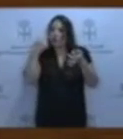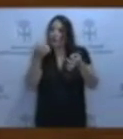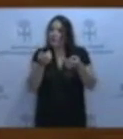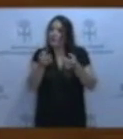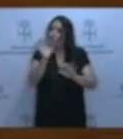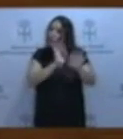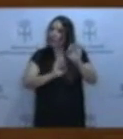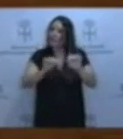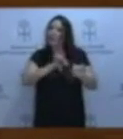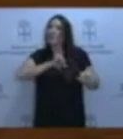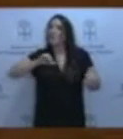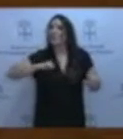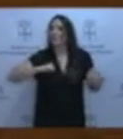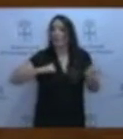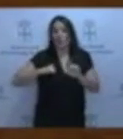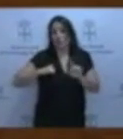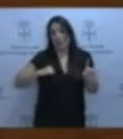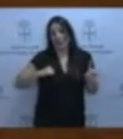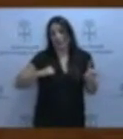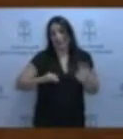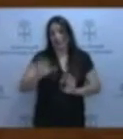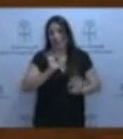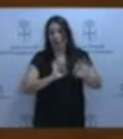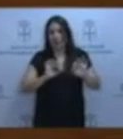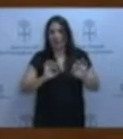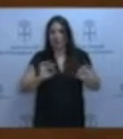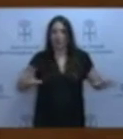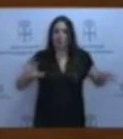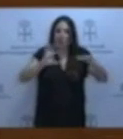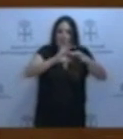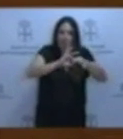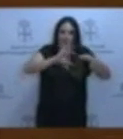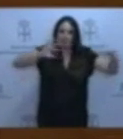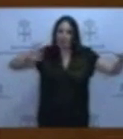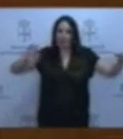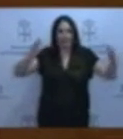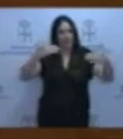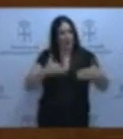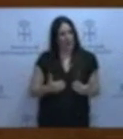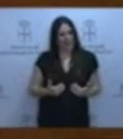independientes del Gobierno, no hay independencia de los organismos que deberían de investigar la corrupción, ¿no?